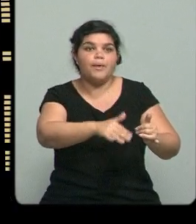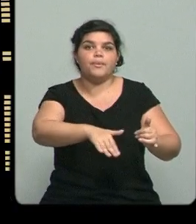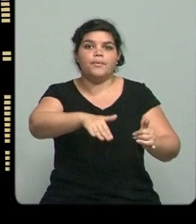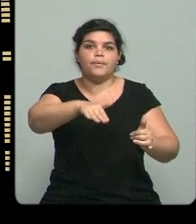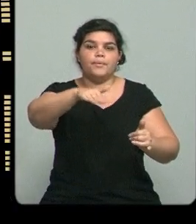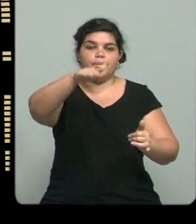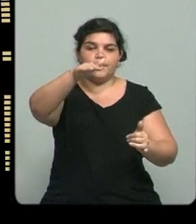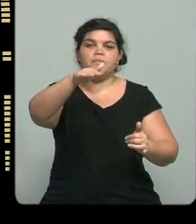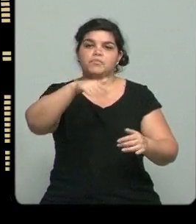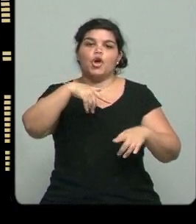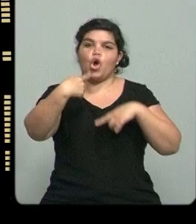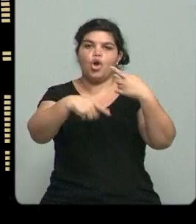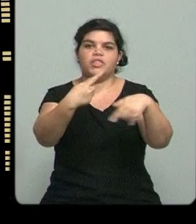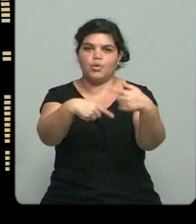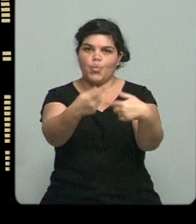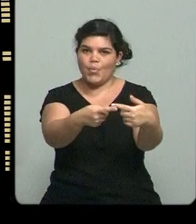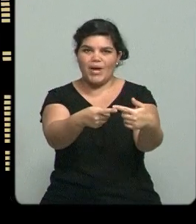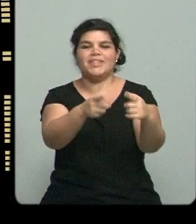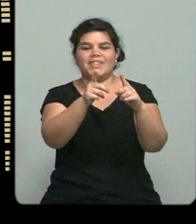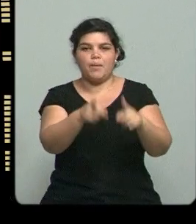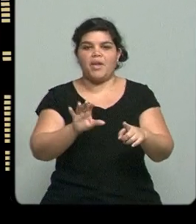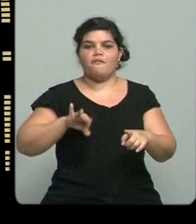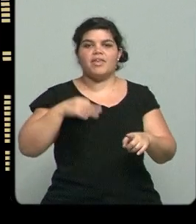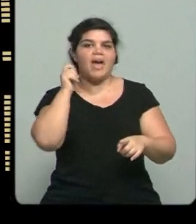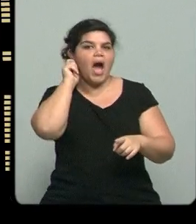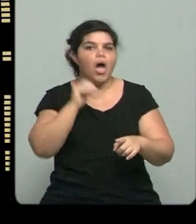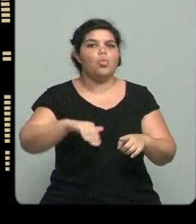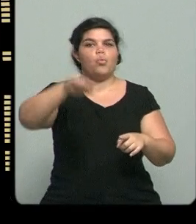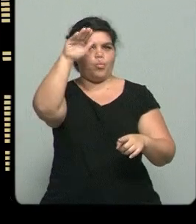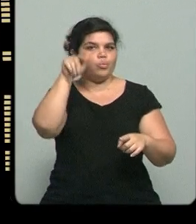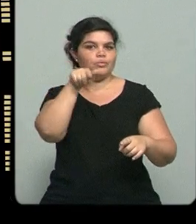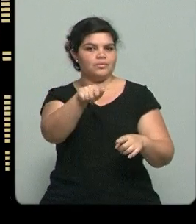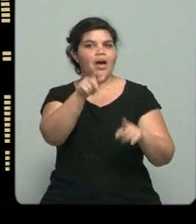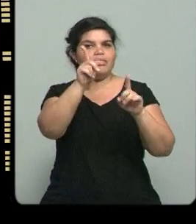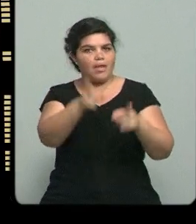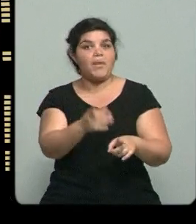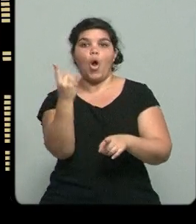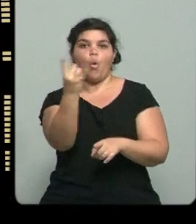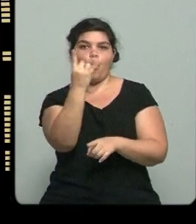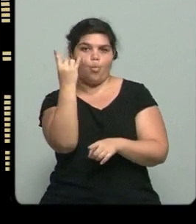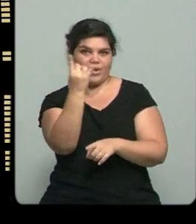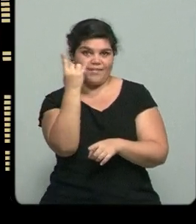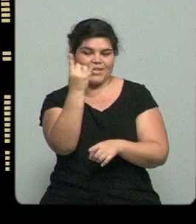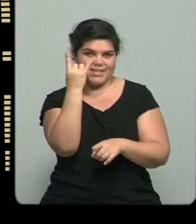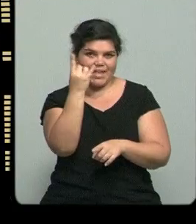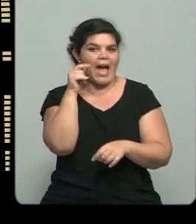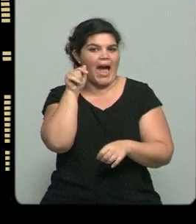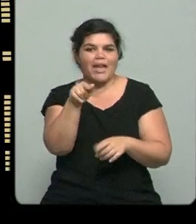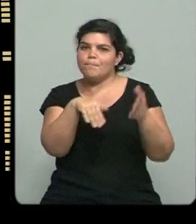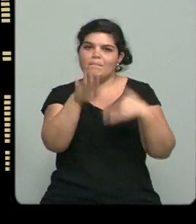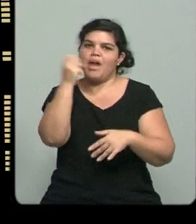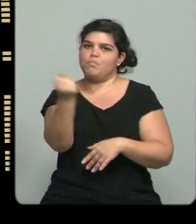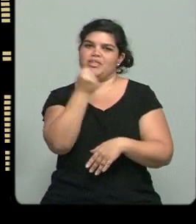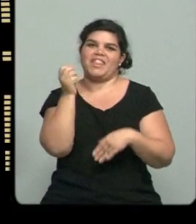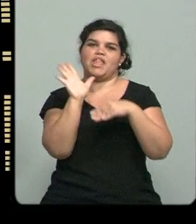que continúan con su vida adulta, en el que la universidad particularmente cobra un